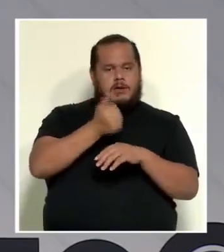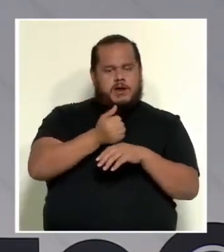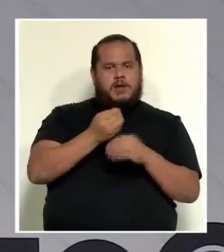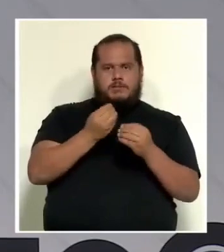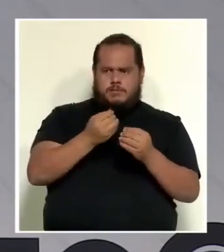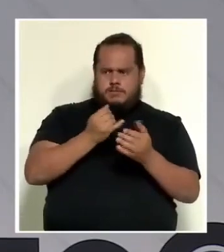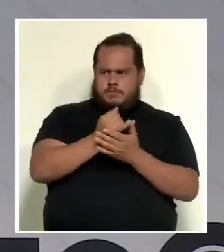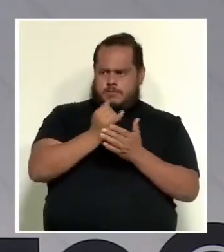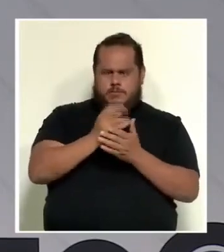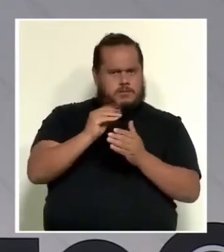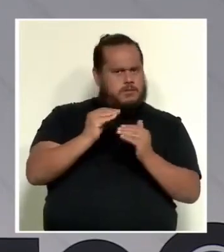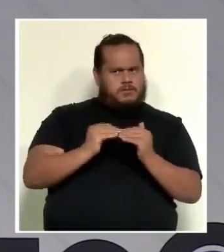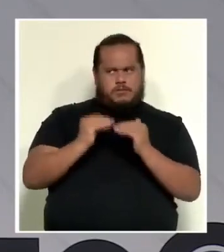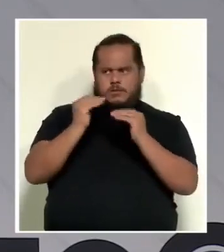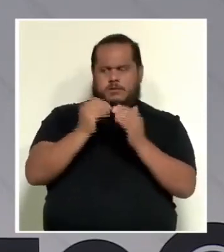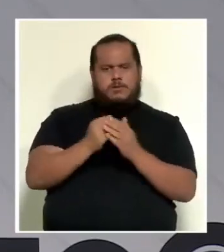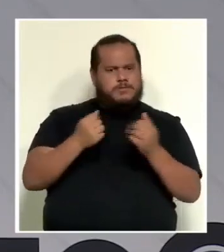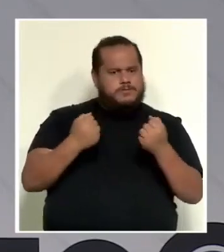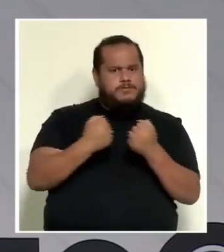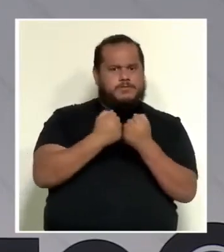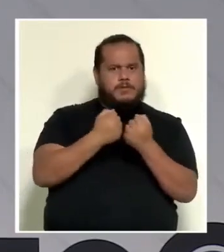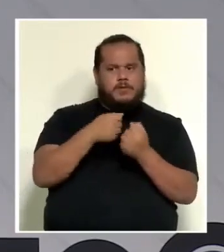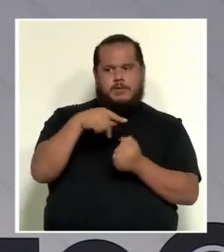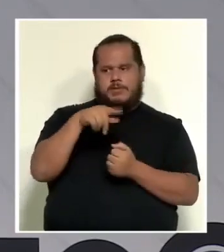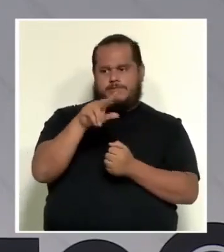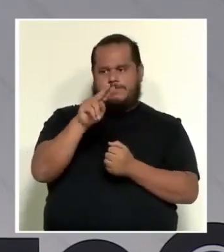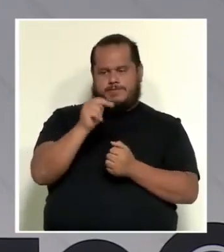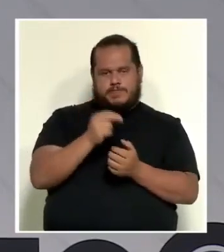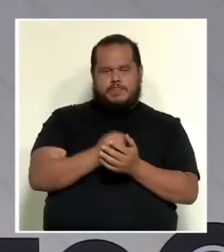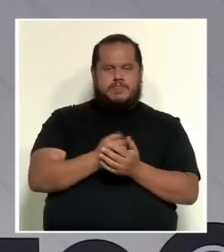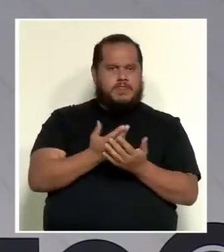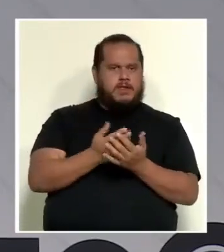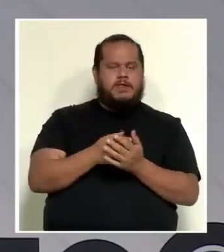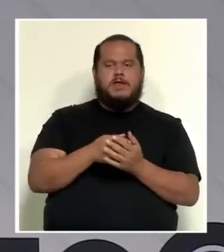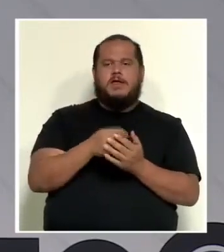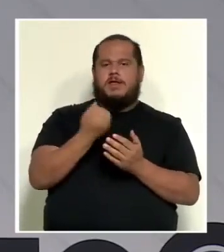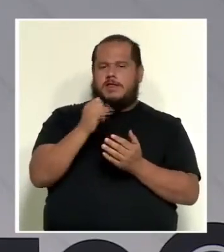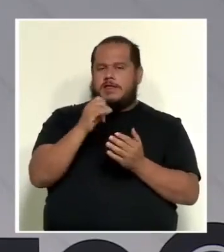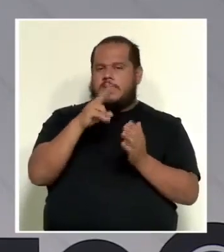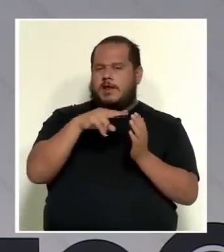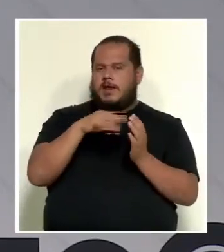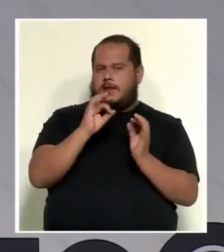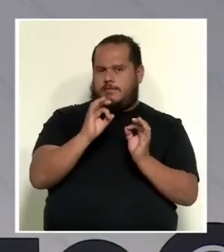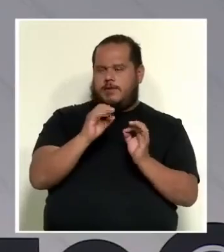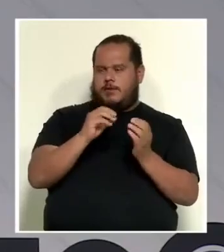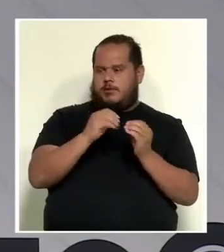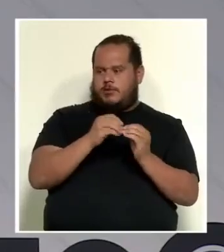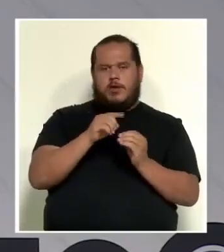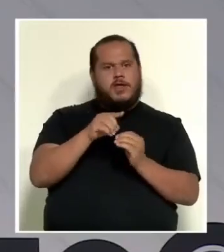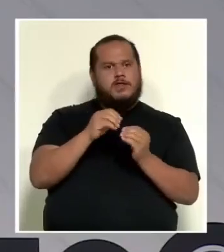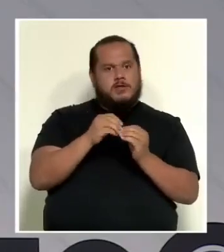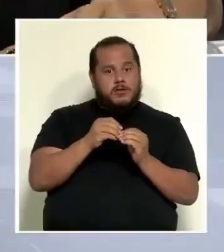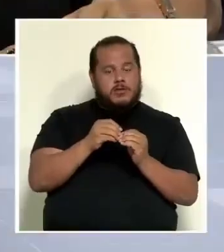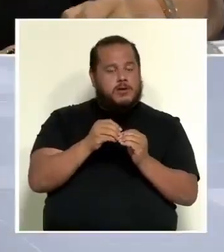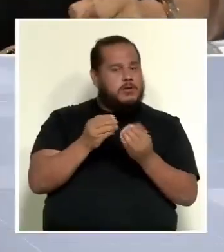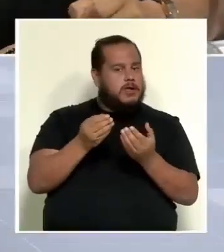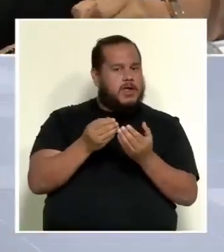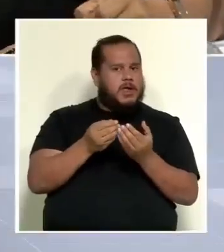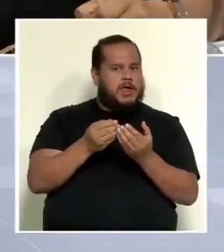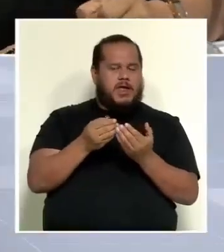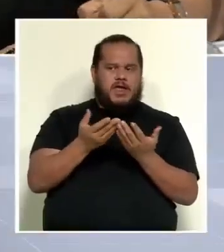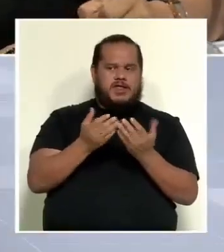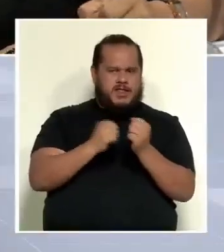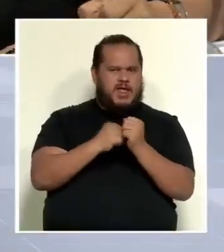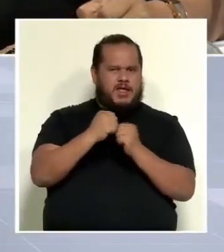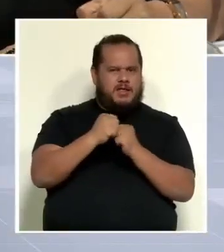y que no ha crecido. Entonces, el gran reto de Liberación es que si leen bien los números, ese voto es sustancialmente de